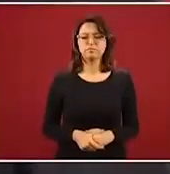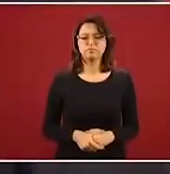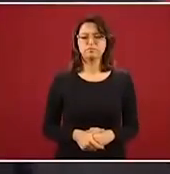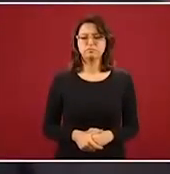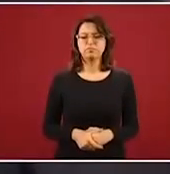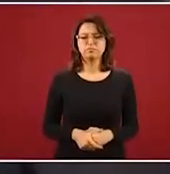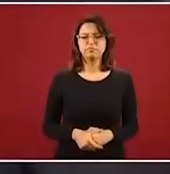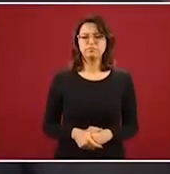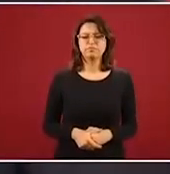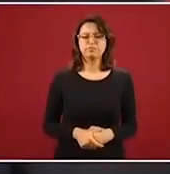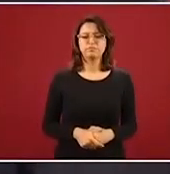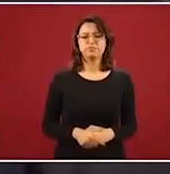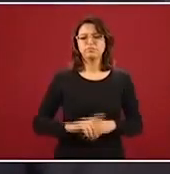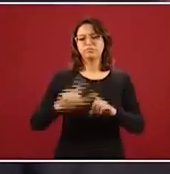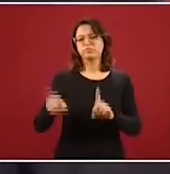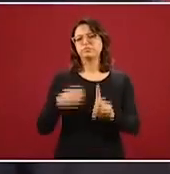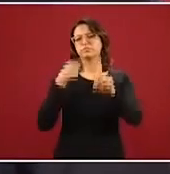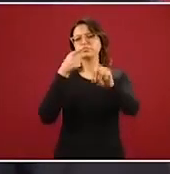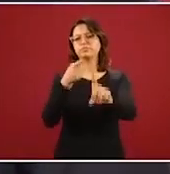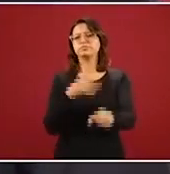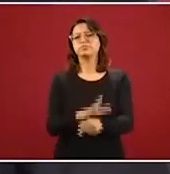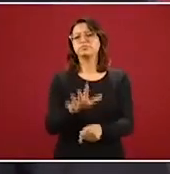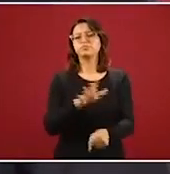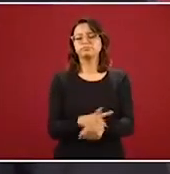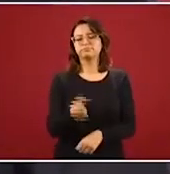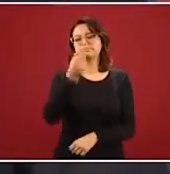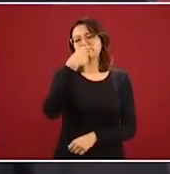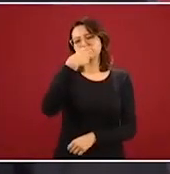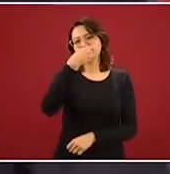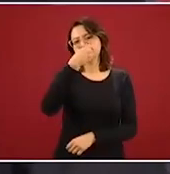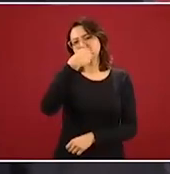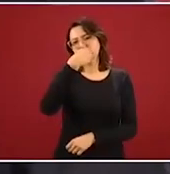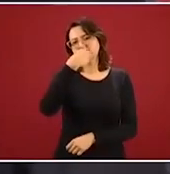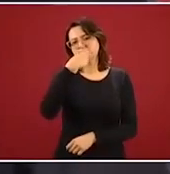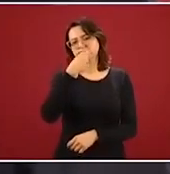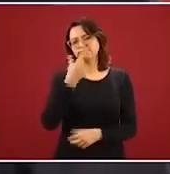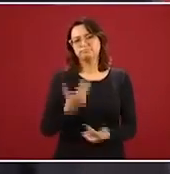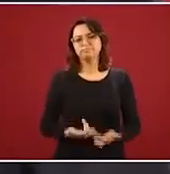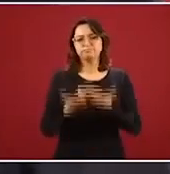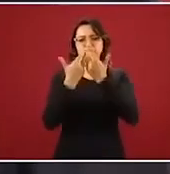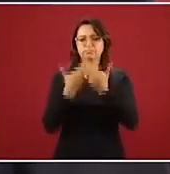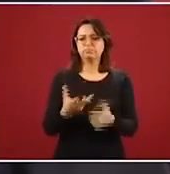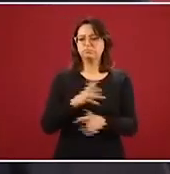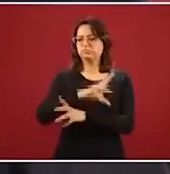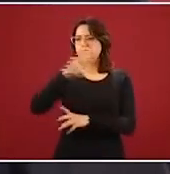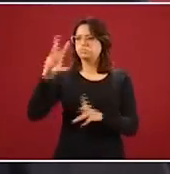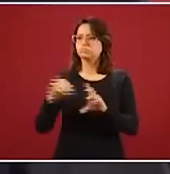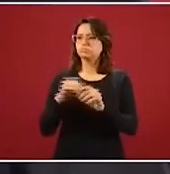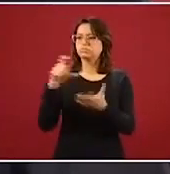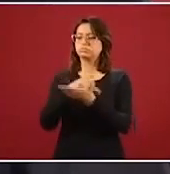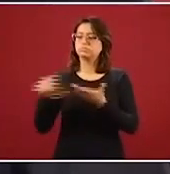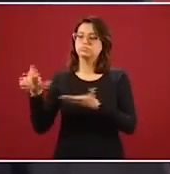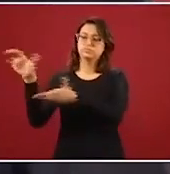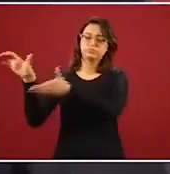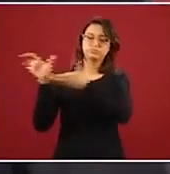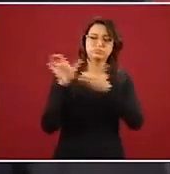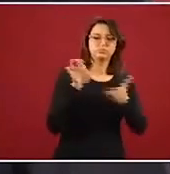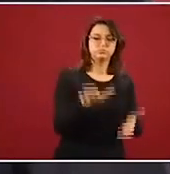El propósito es que no falten las medicinas, que se compren todas las medicinas.